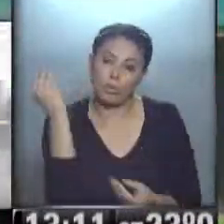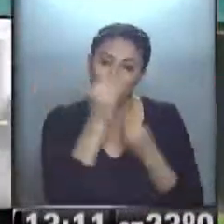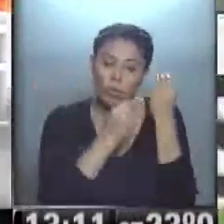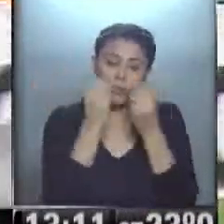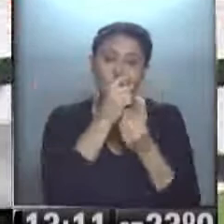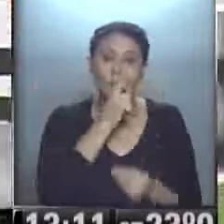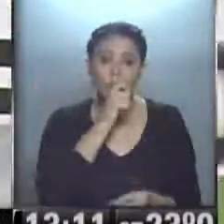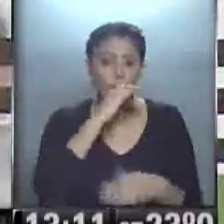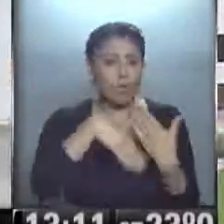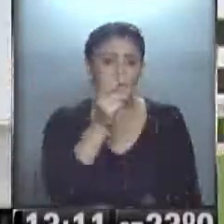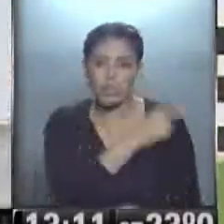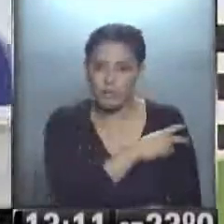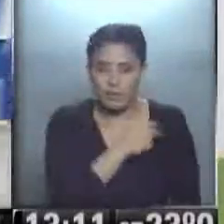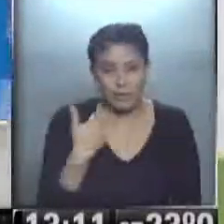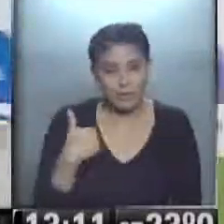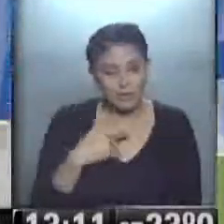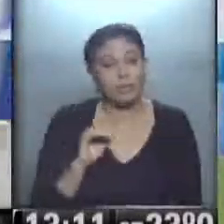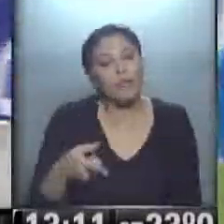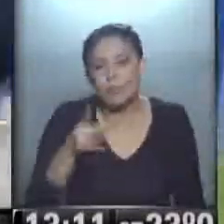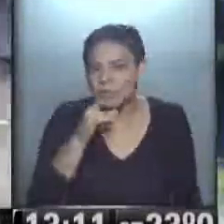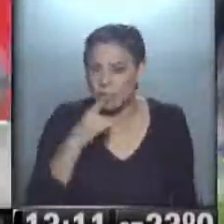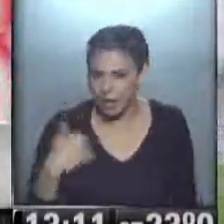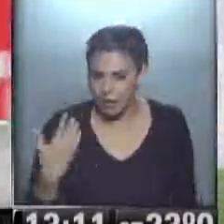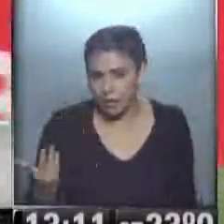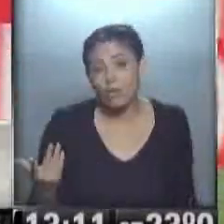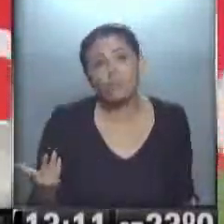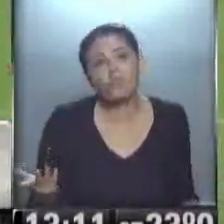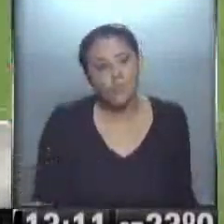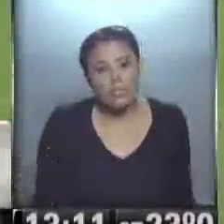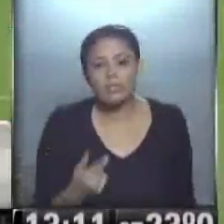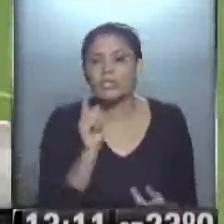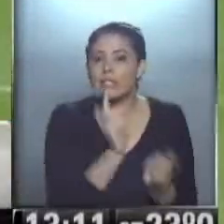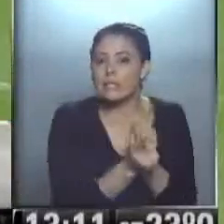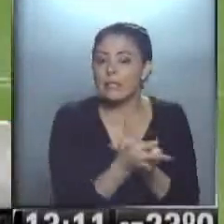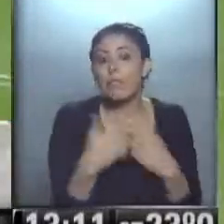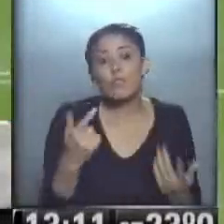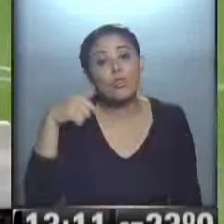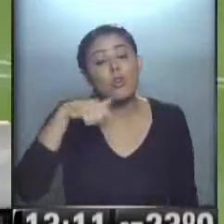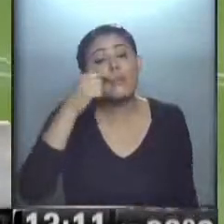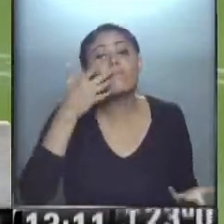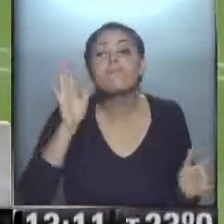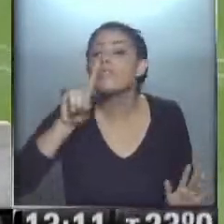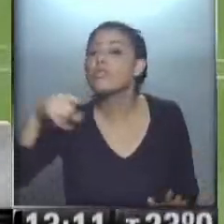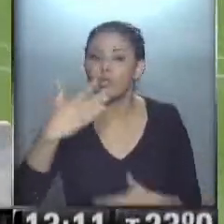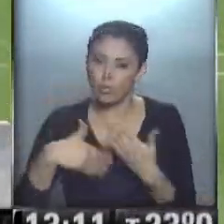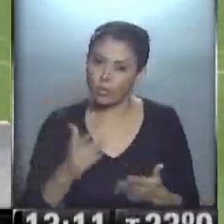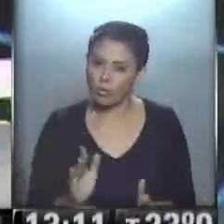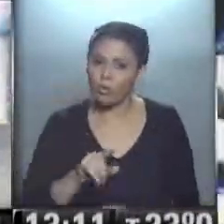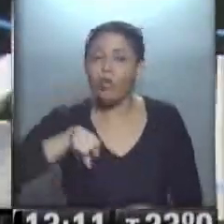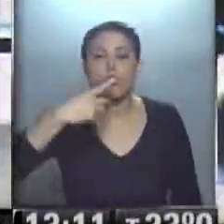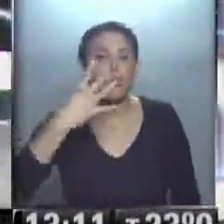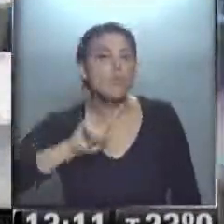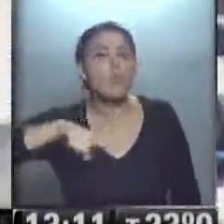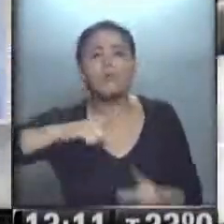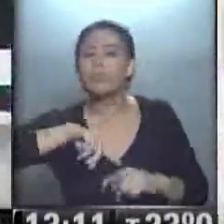la defensa argentina, también las tiene Sabela. Por algo mete mano y por algo hoy va a probar otra cosa. Otro 4, otro